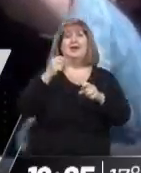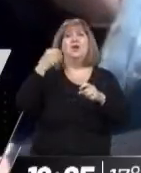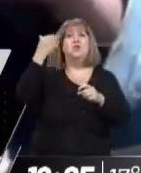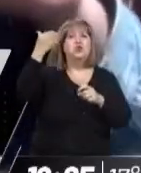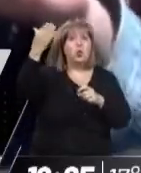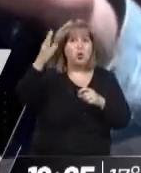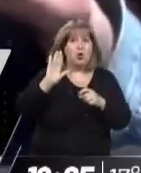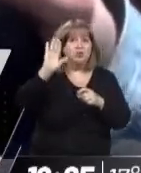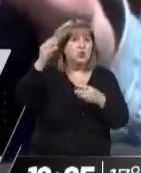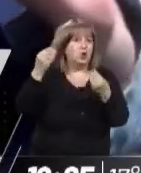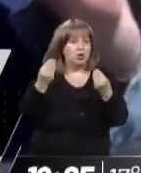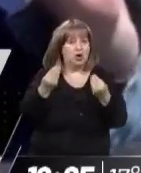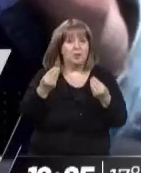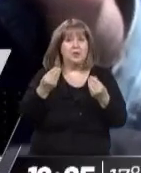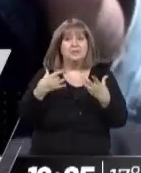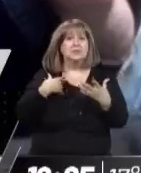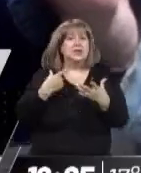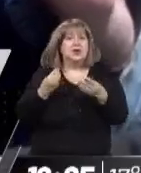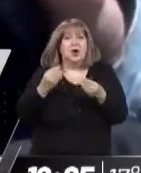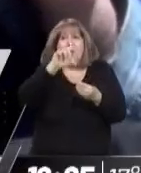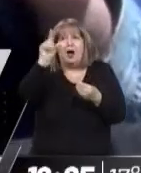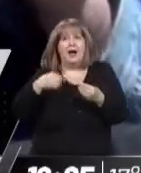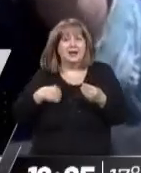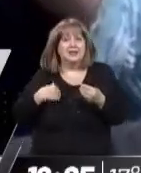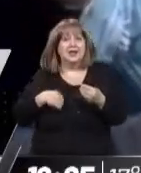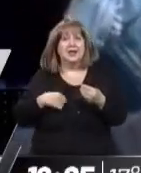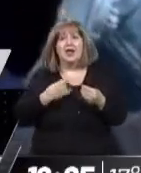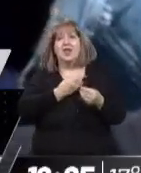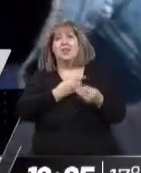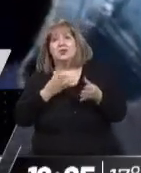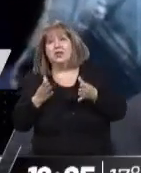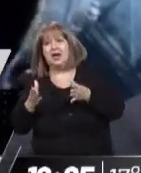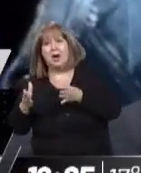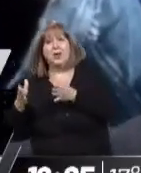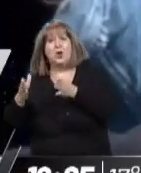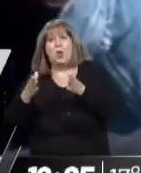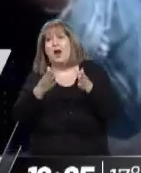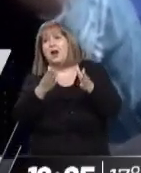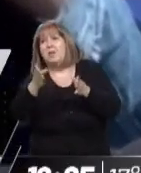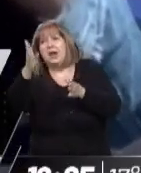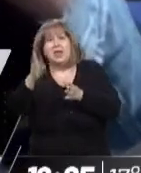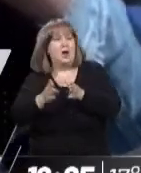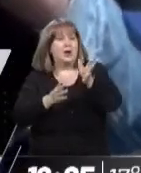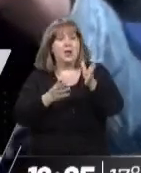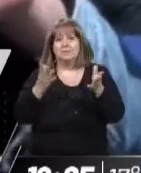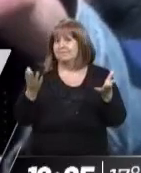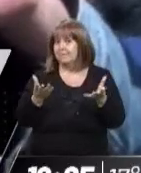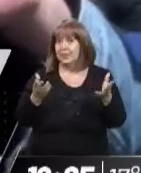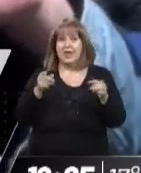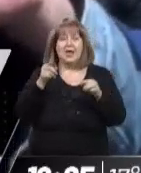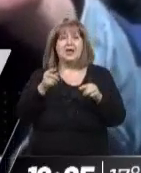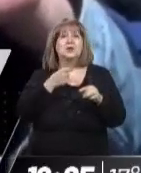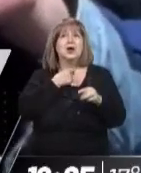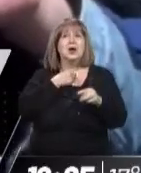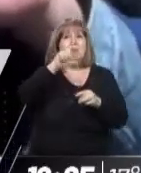tenemos que definir hacia dónde vamos con nuestro país, digamos, qué definiciones tomamos, por eso hablamos de